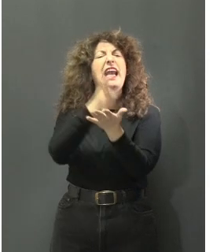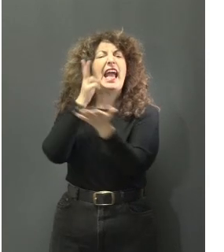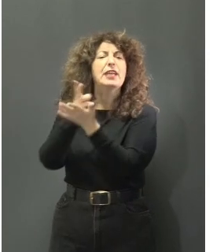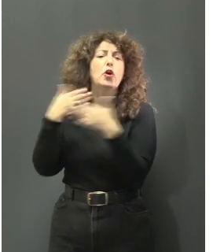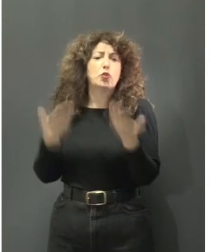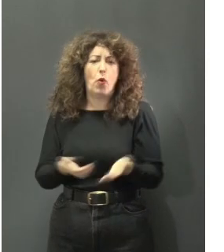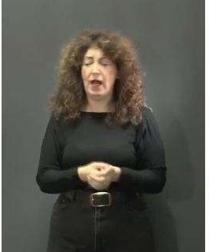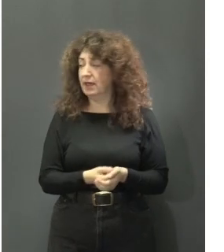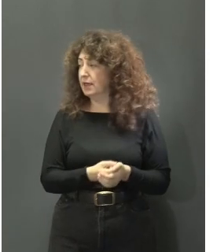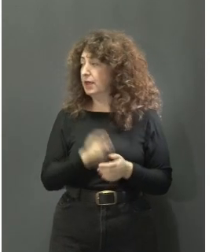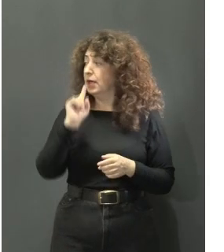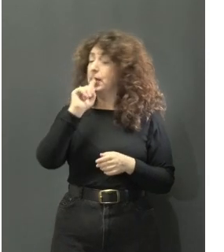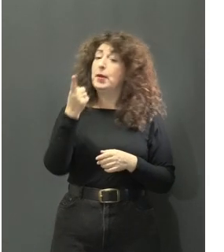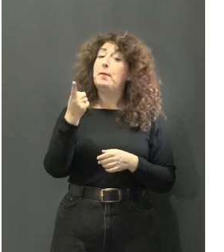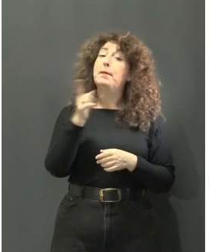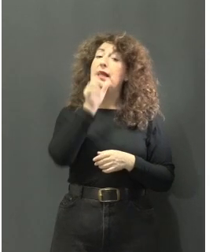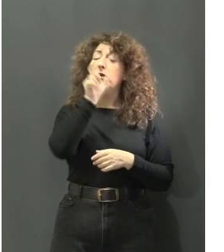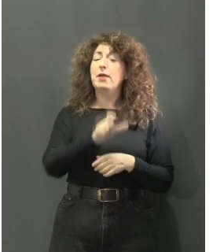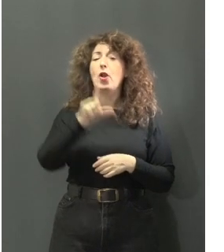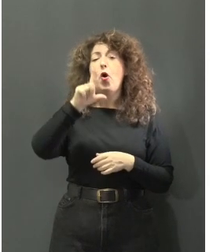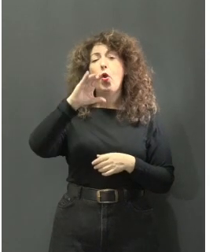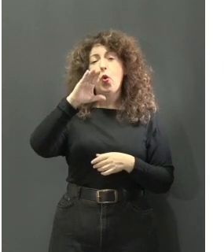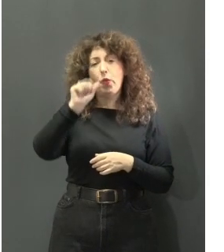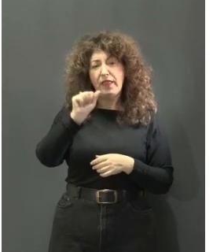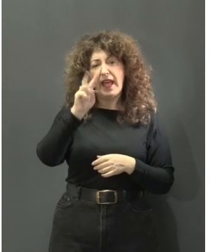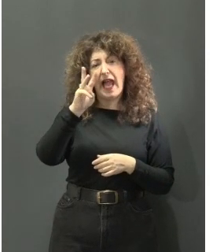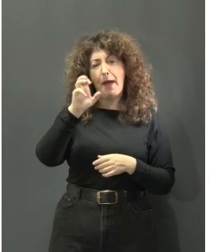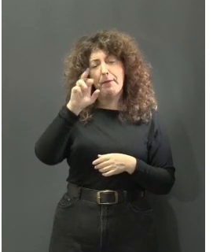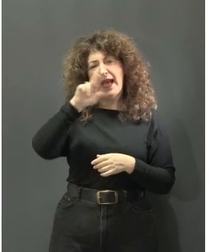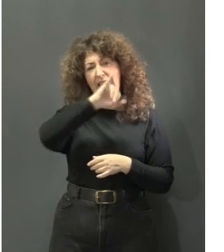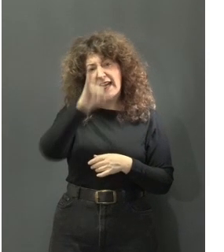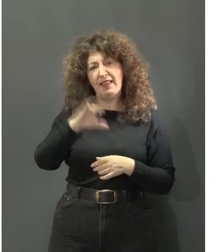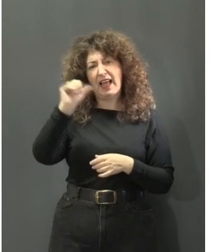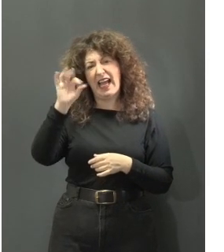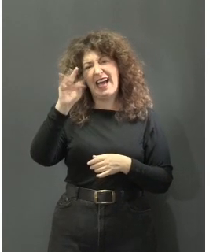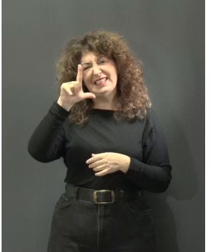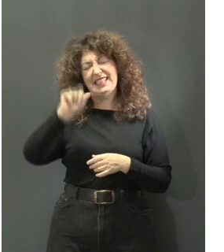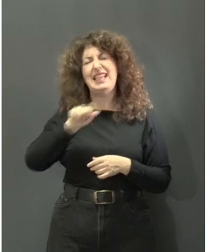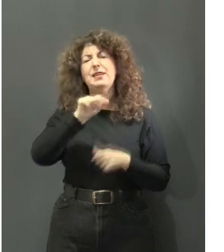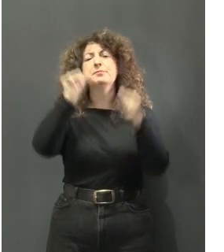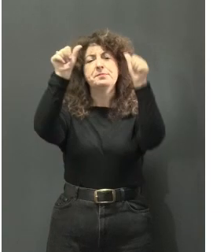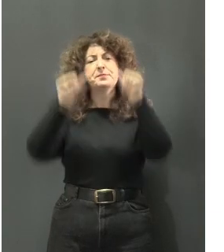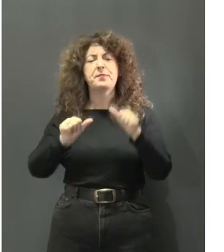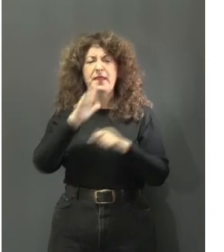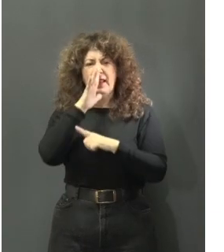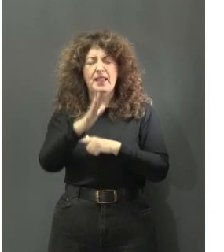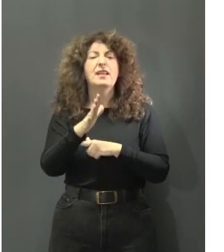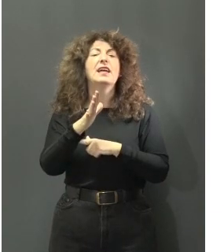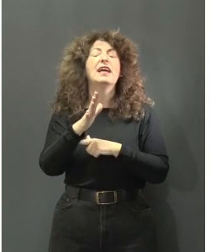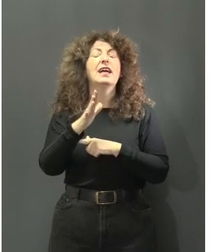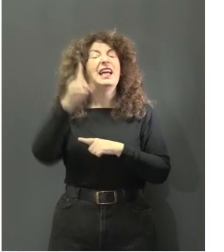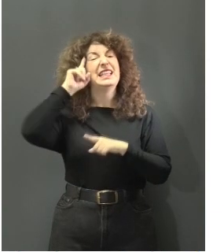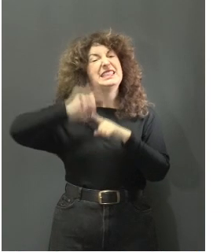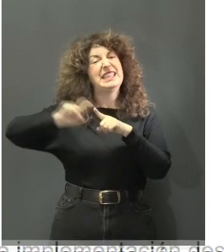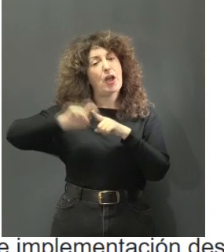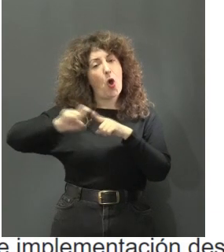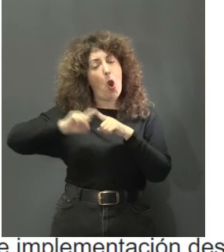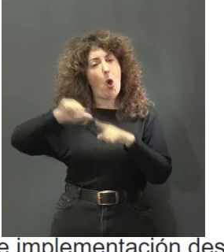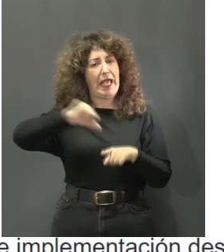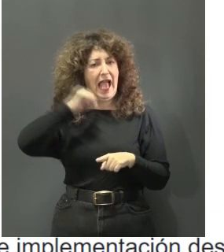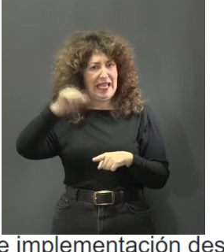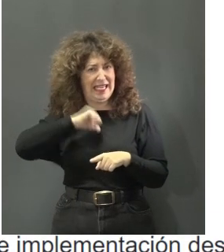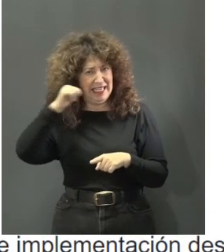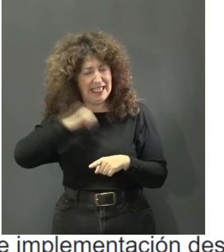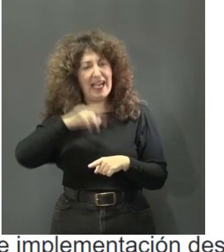con Lucía Pérez Castilla. Lucía es licenciada en Psicología, con especialidad en Psicología Clínica y también